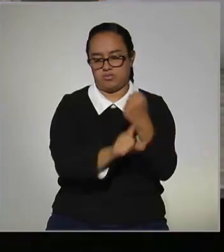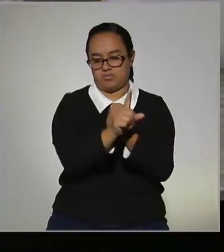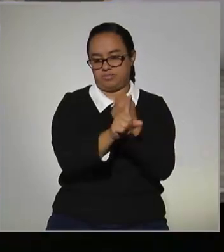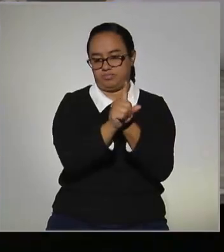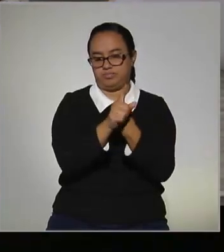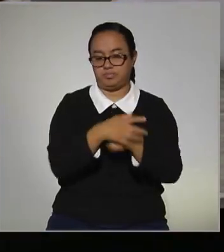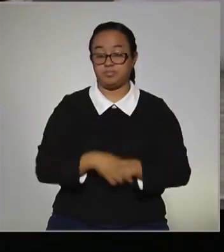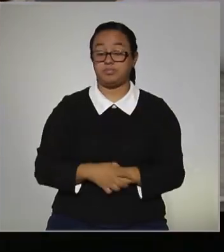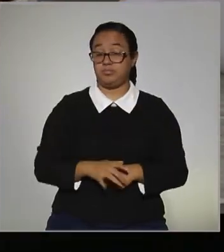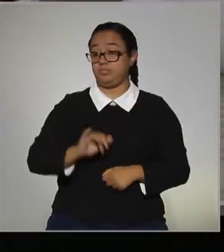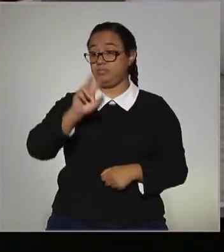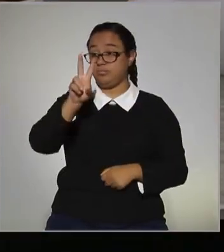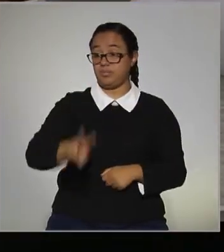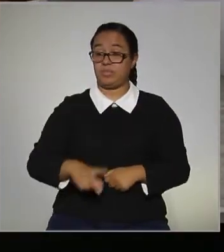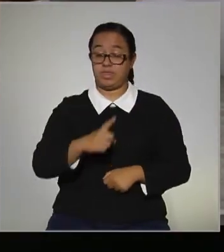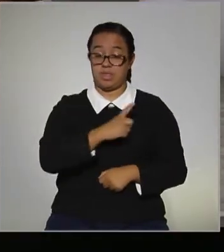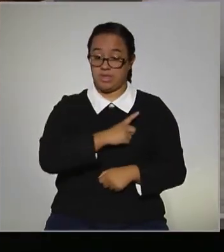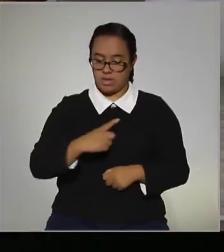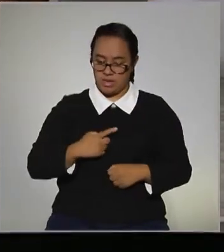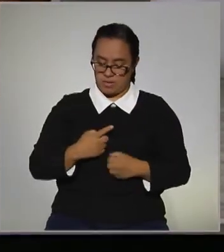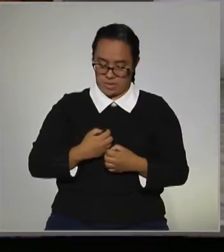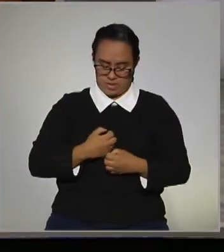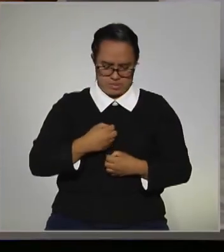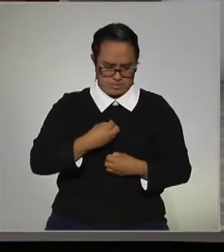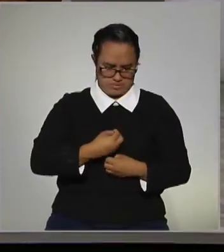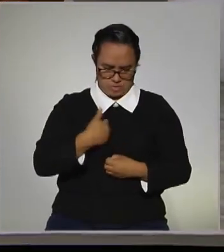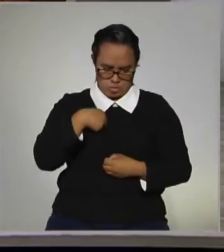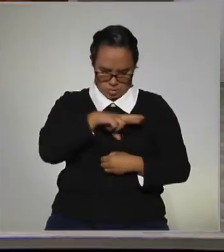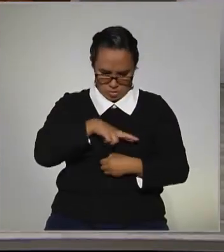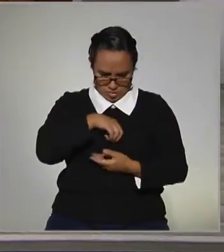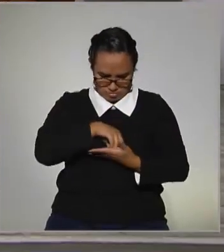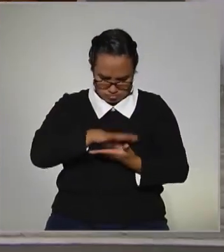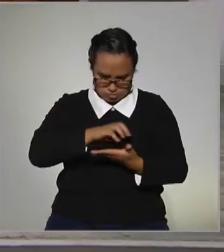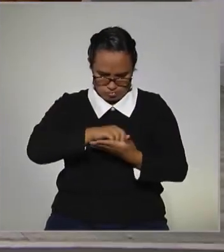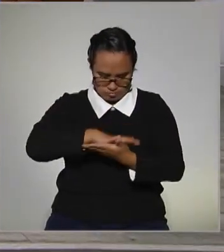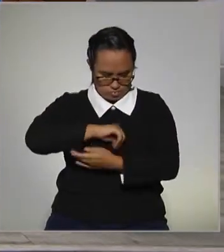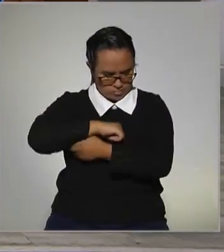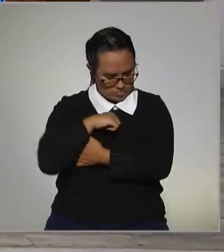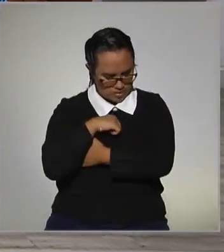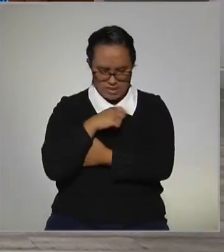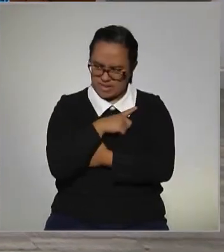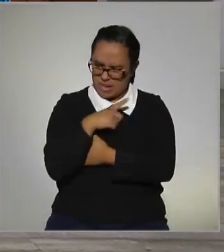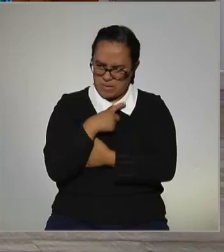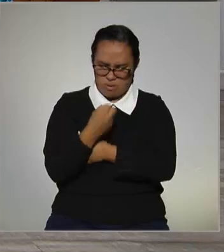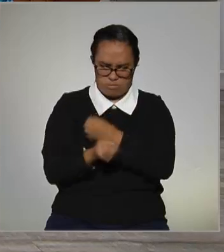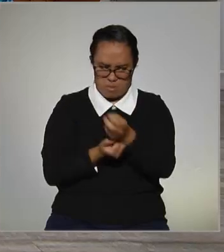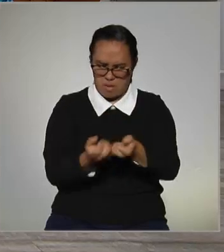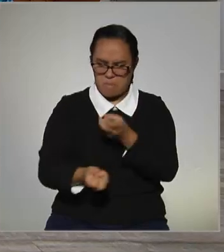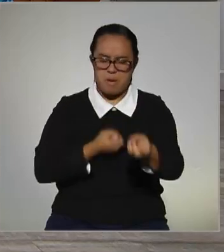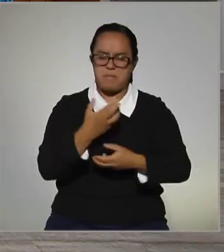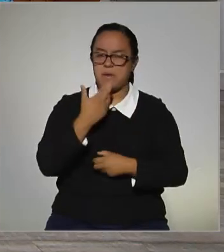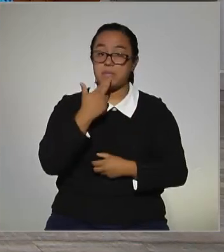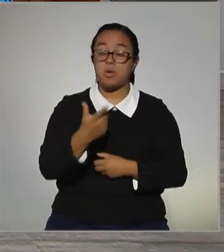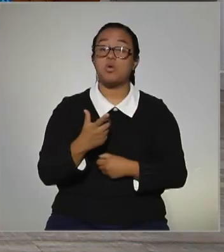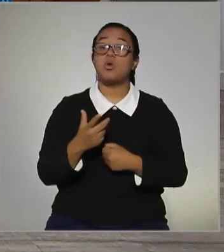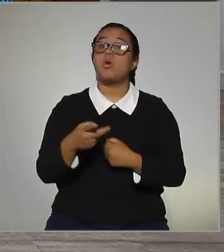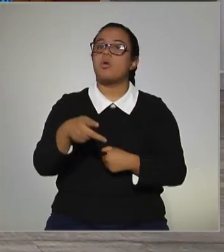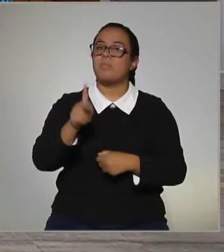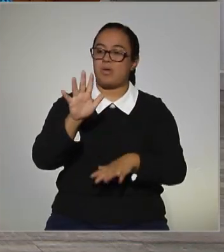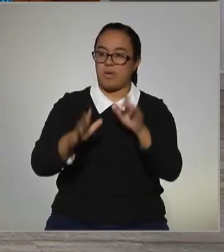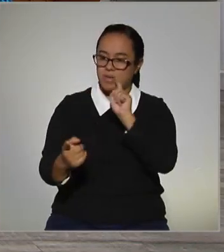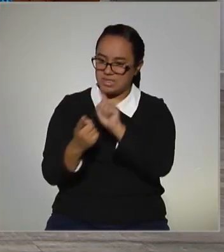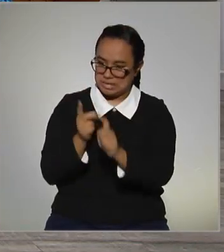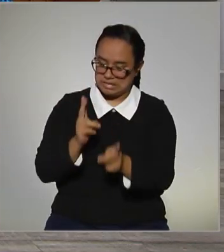sí, se trata de empezar a sacar de la mochilita todo eso que andamos cargando, pero ¿en qué momento? Porque esto de las conversaciones